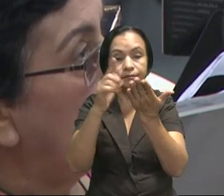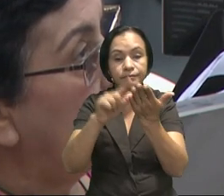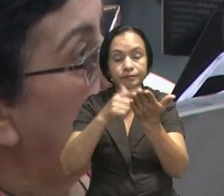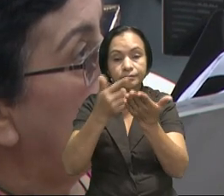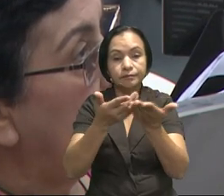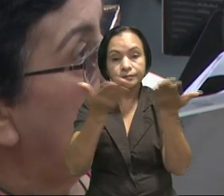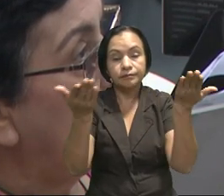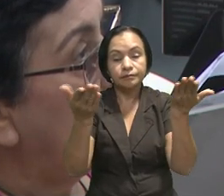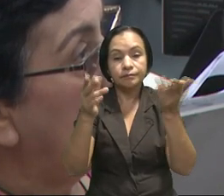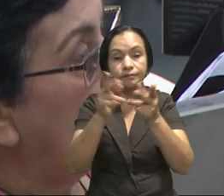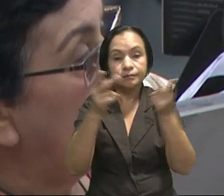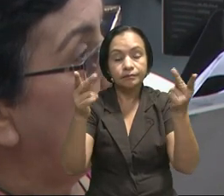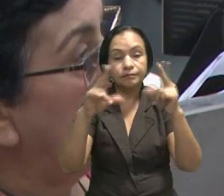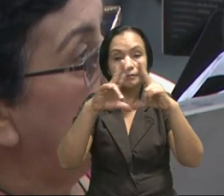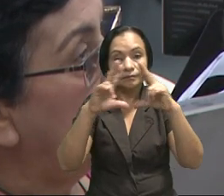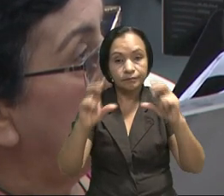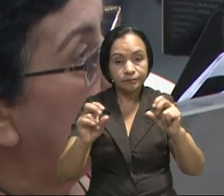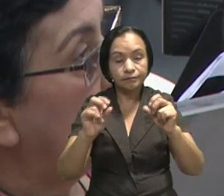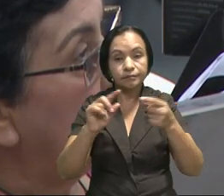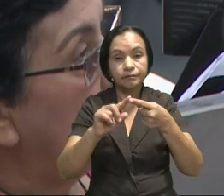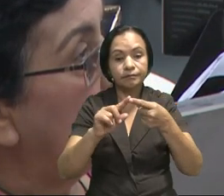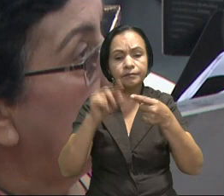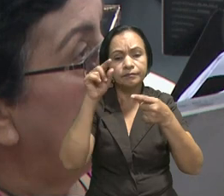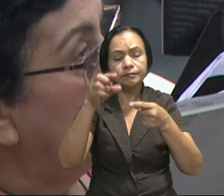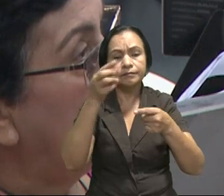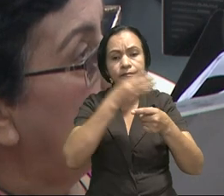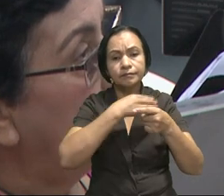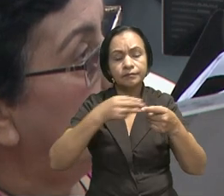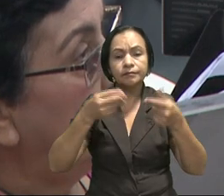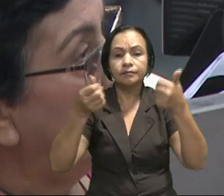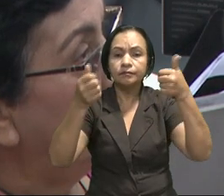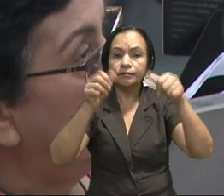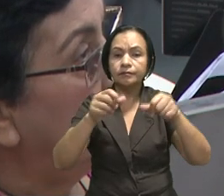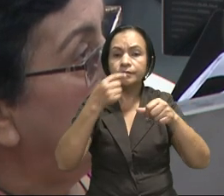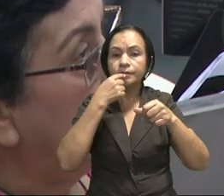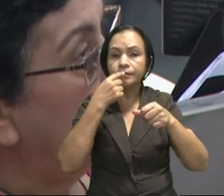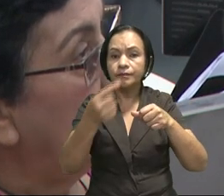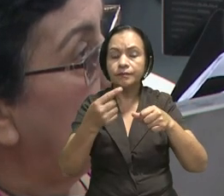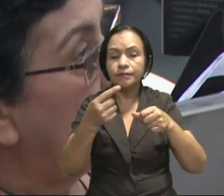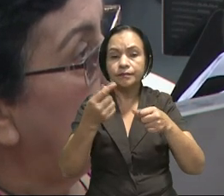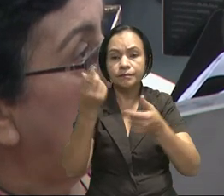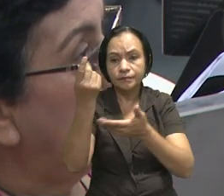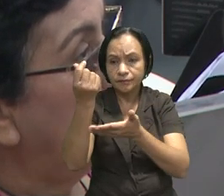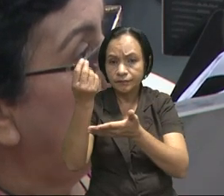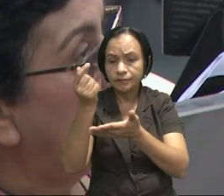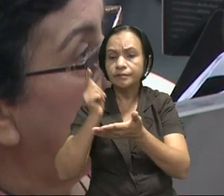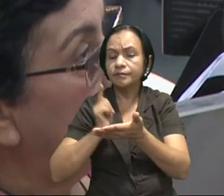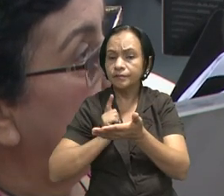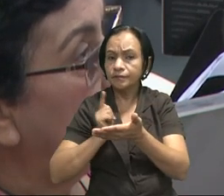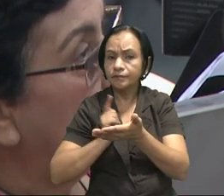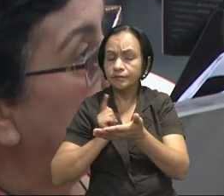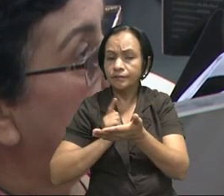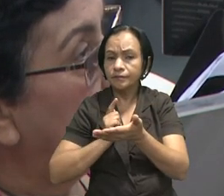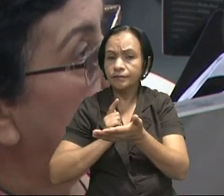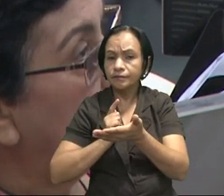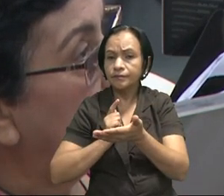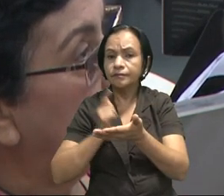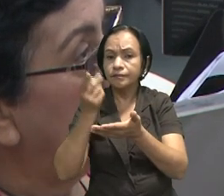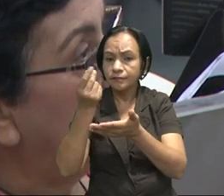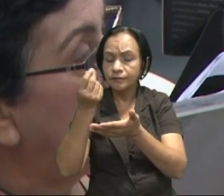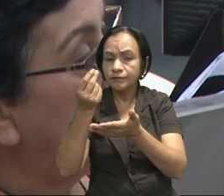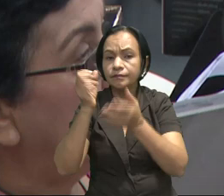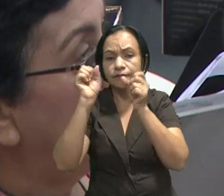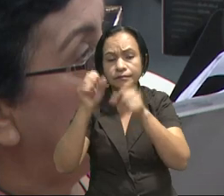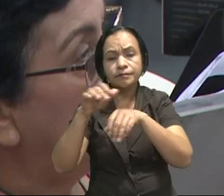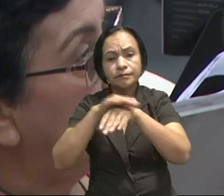Gaceta Diario Oficial. Este ministerio confirmó que los recursos con los que actualmente cuenta esta partida